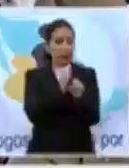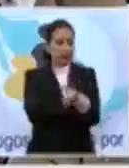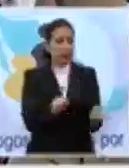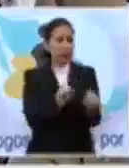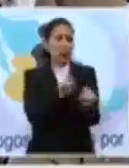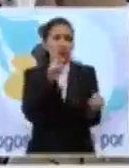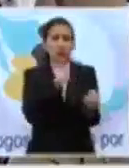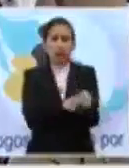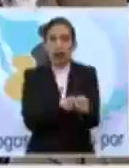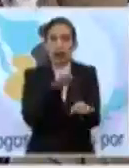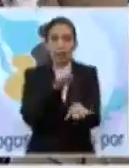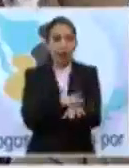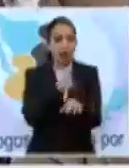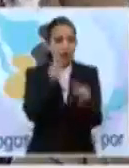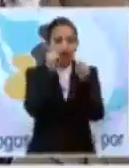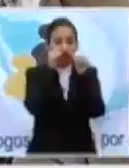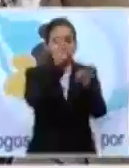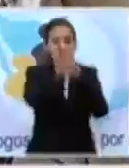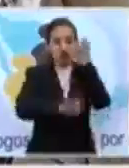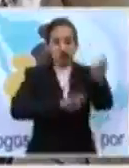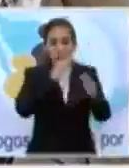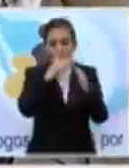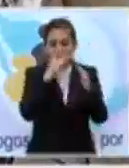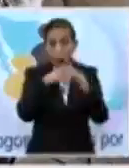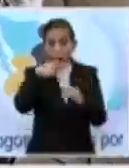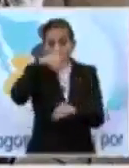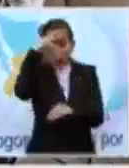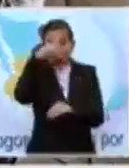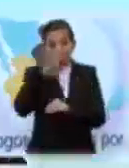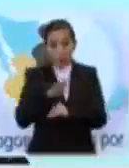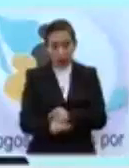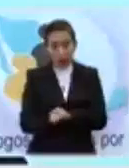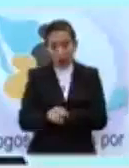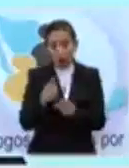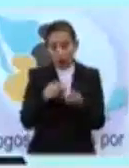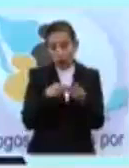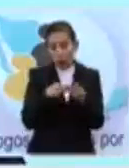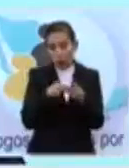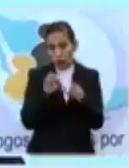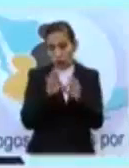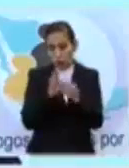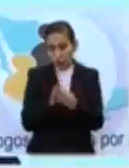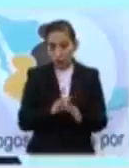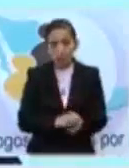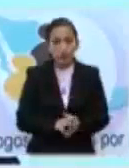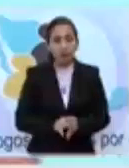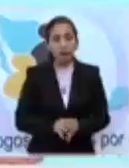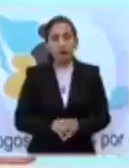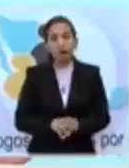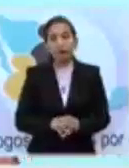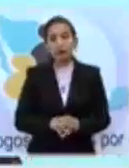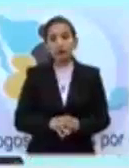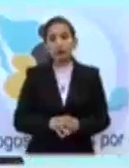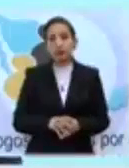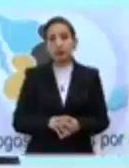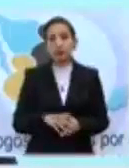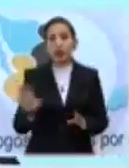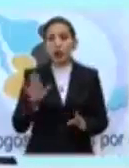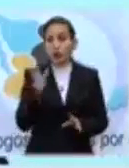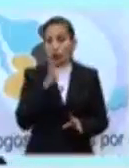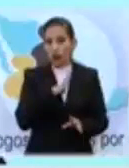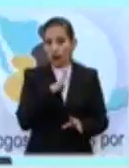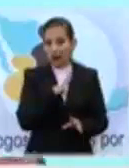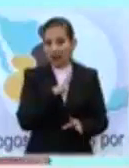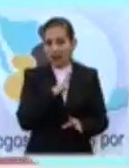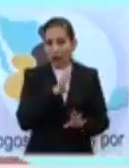privado que atienden los hogares directamente. Pero México está en el segundo modelo. Y claro, cuando hay una situación en